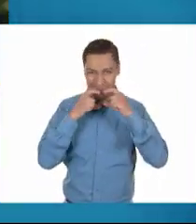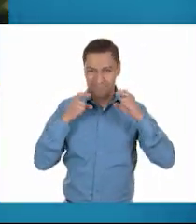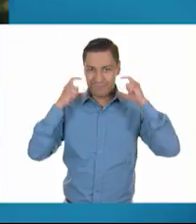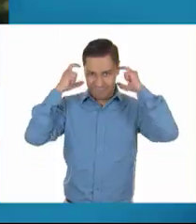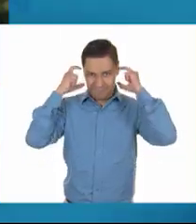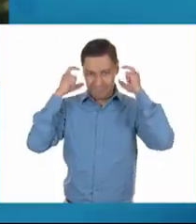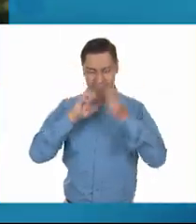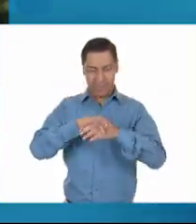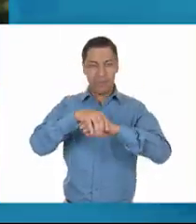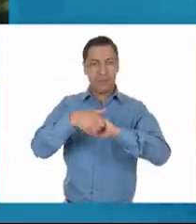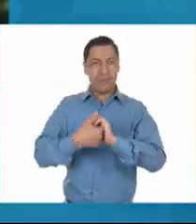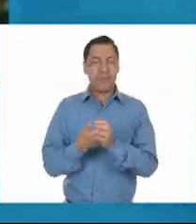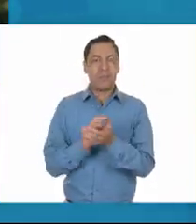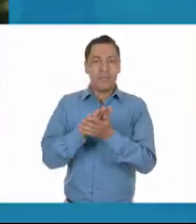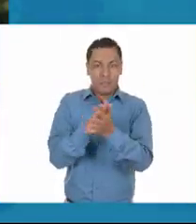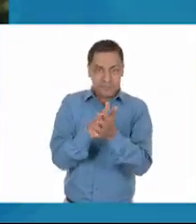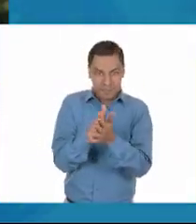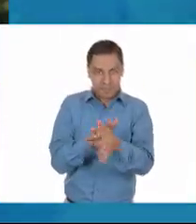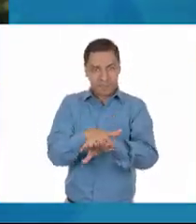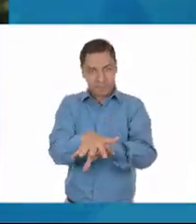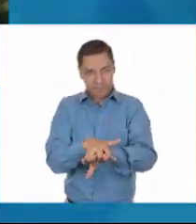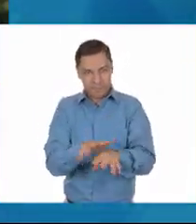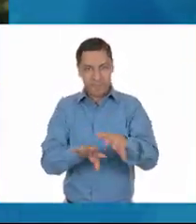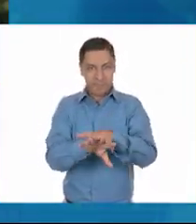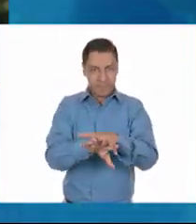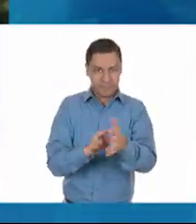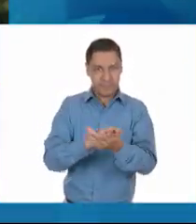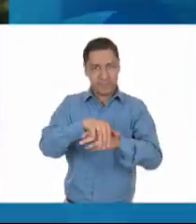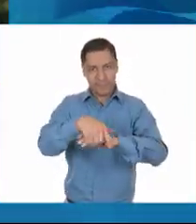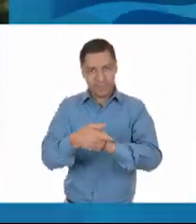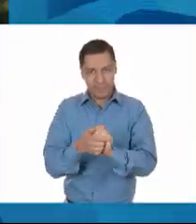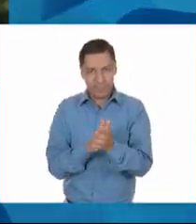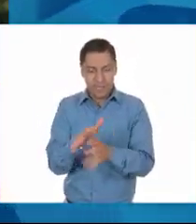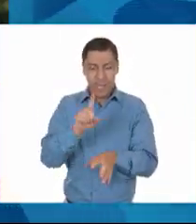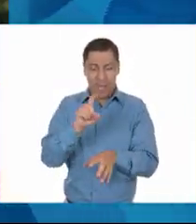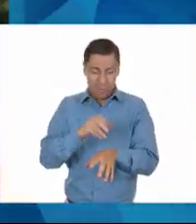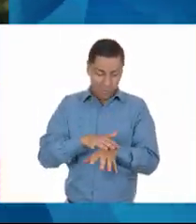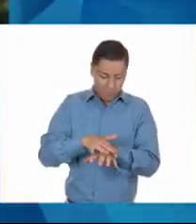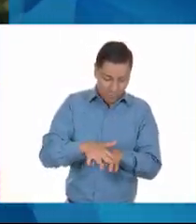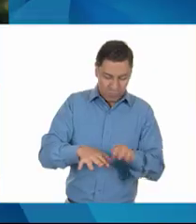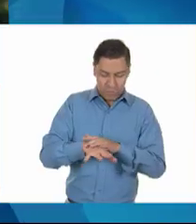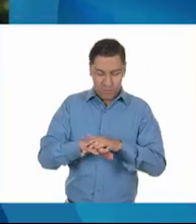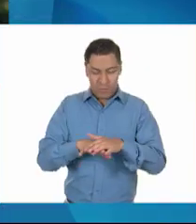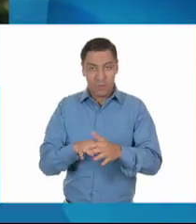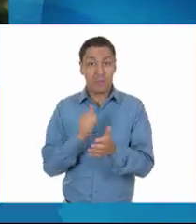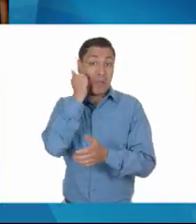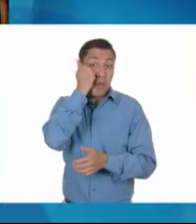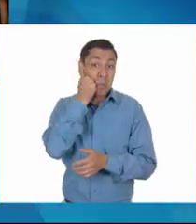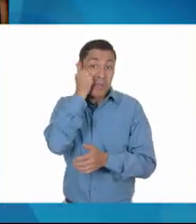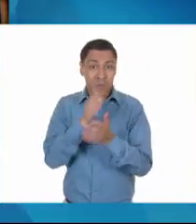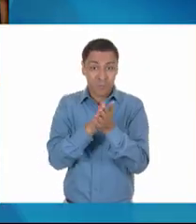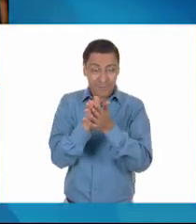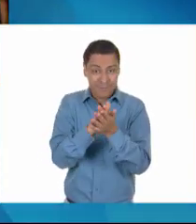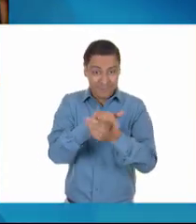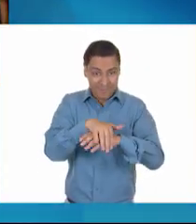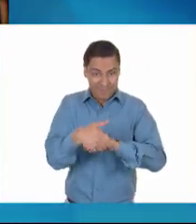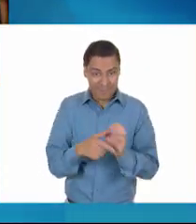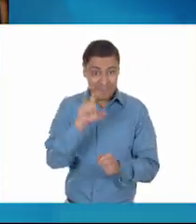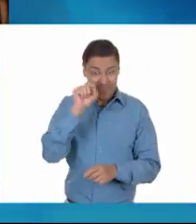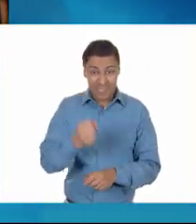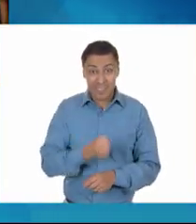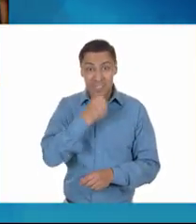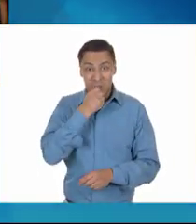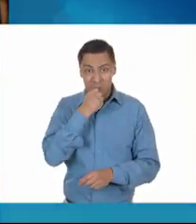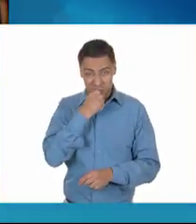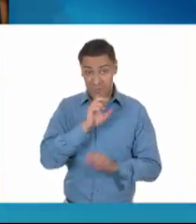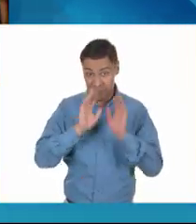Lava tus manos frecuentemente con agua y con jabón por lo menos durante 20 segundos. Ahora es momento